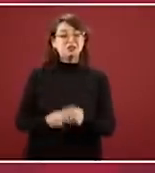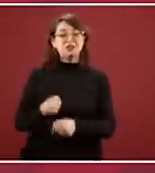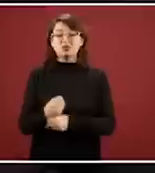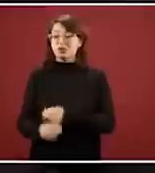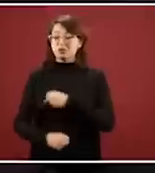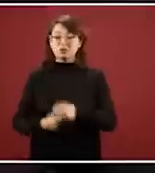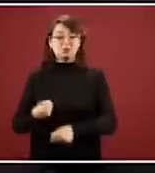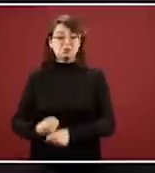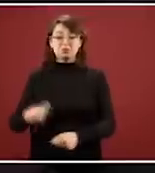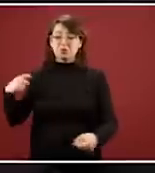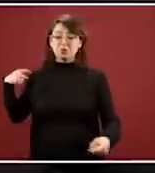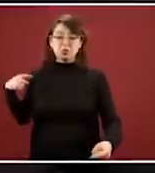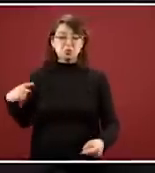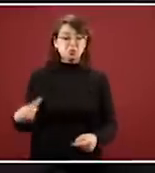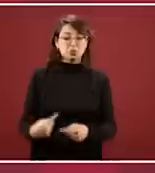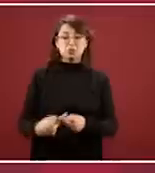así.